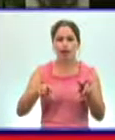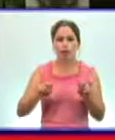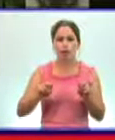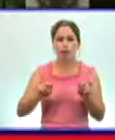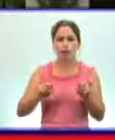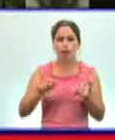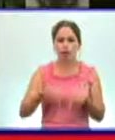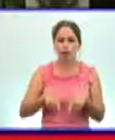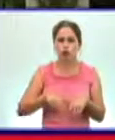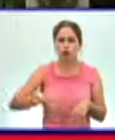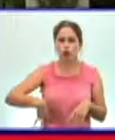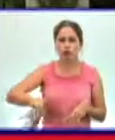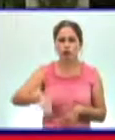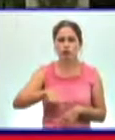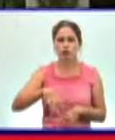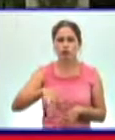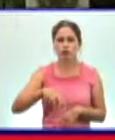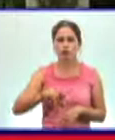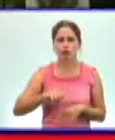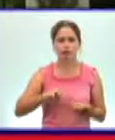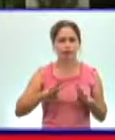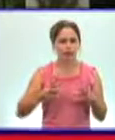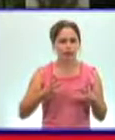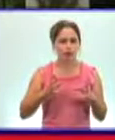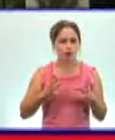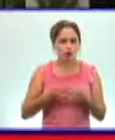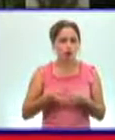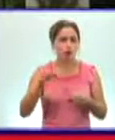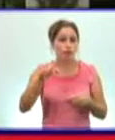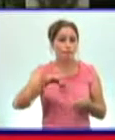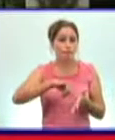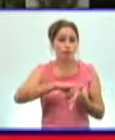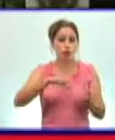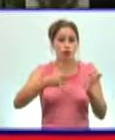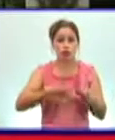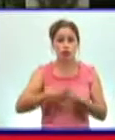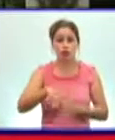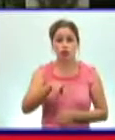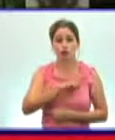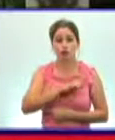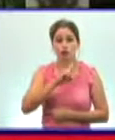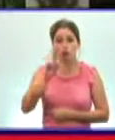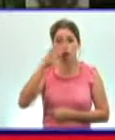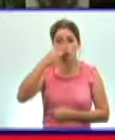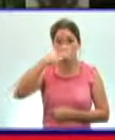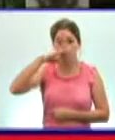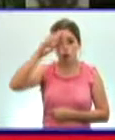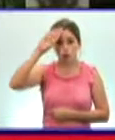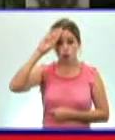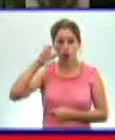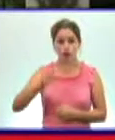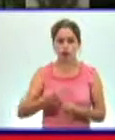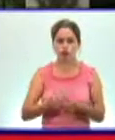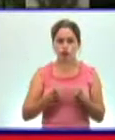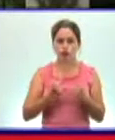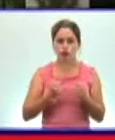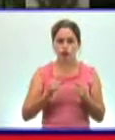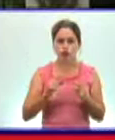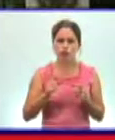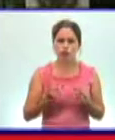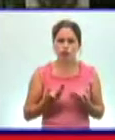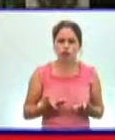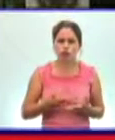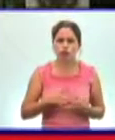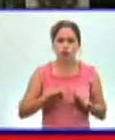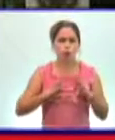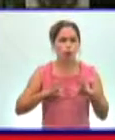actualización y este proceso en que se encuentra el proyecto revolucionario cubano, pues fortalece y afianza